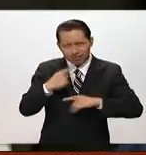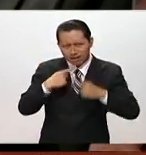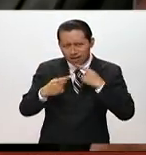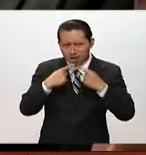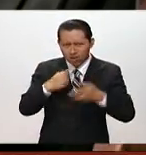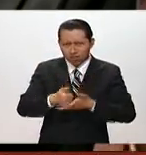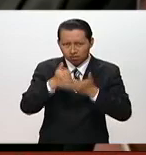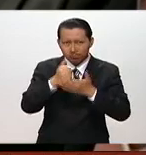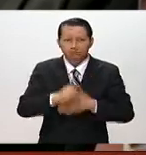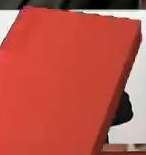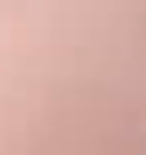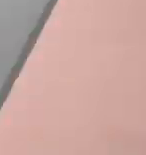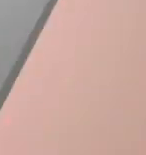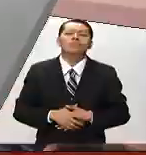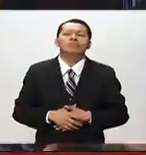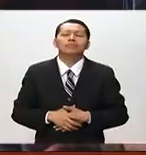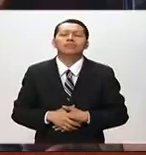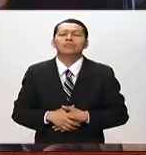diálogo.